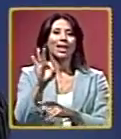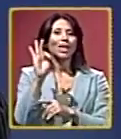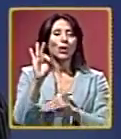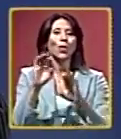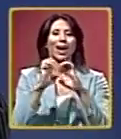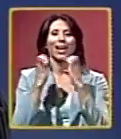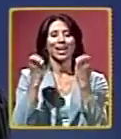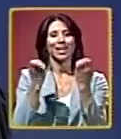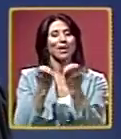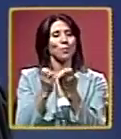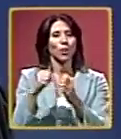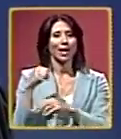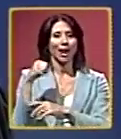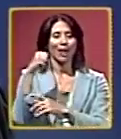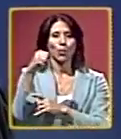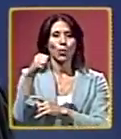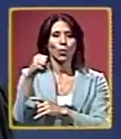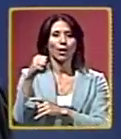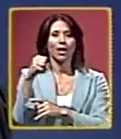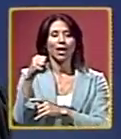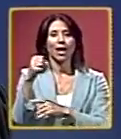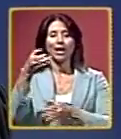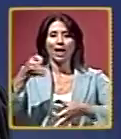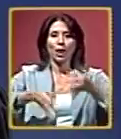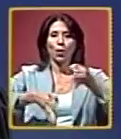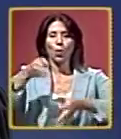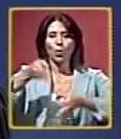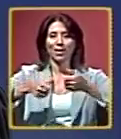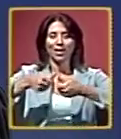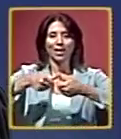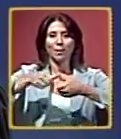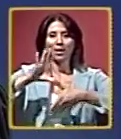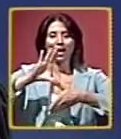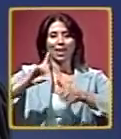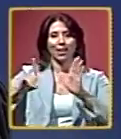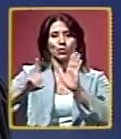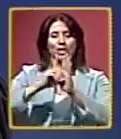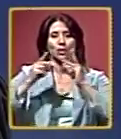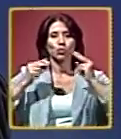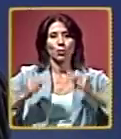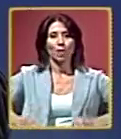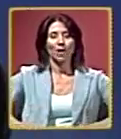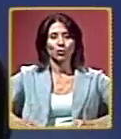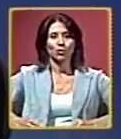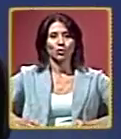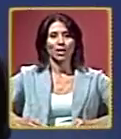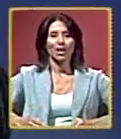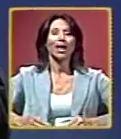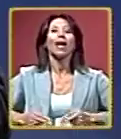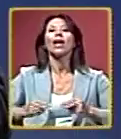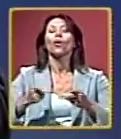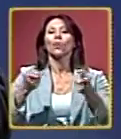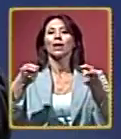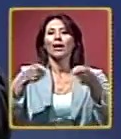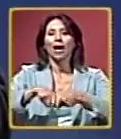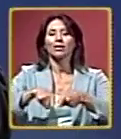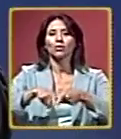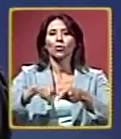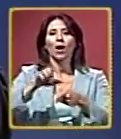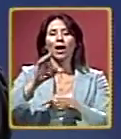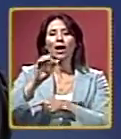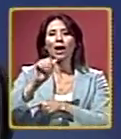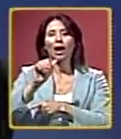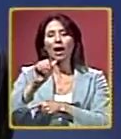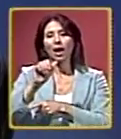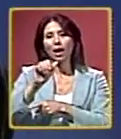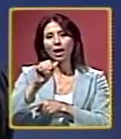ganó en la Corte Interamericana de los Derechos Humanos, el caso Kanda, pero ustedes podrían pensar,